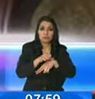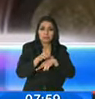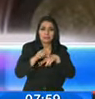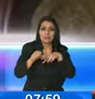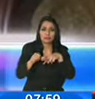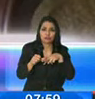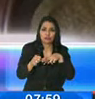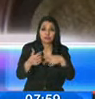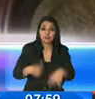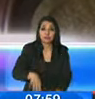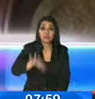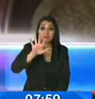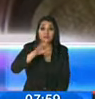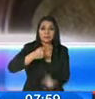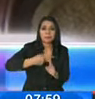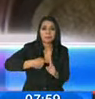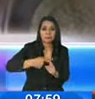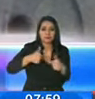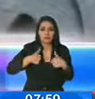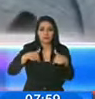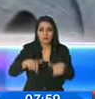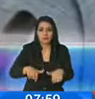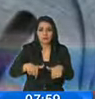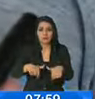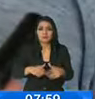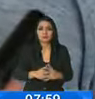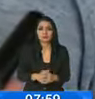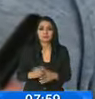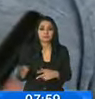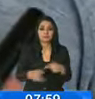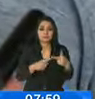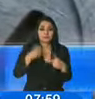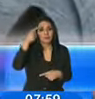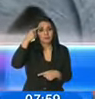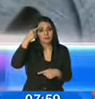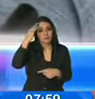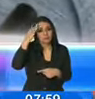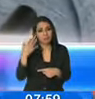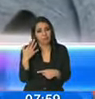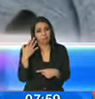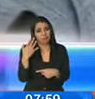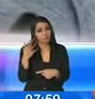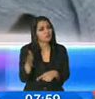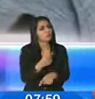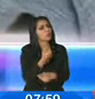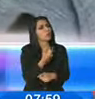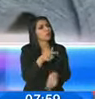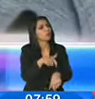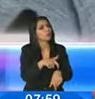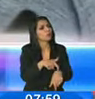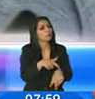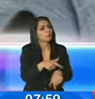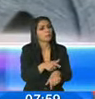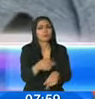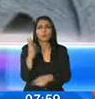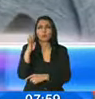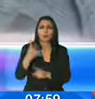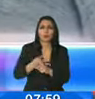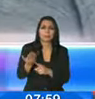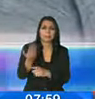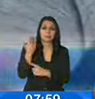van 5 meses que estoy aquí. Yo tuve derrame cerebral. ¿Desde cuánto tiempo? Hace